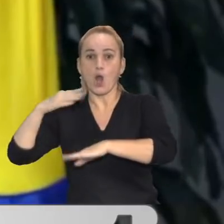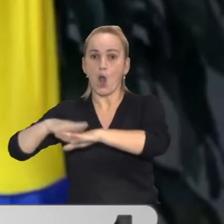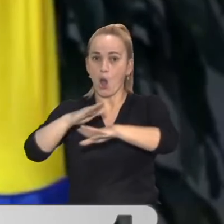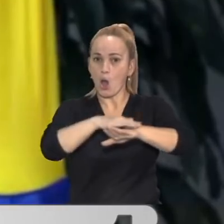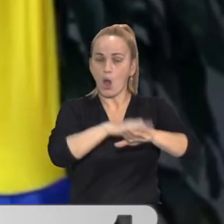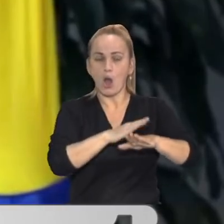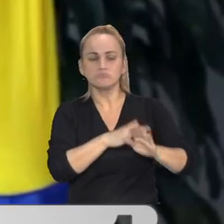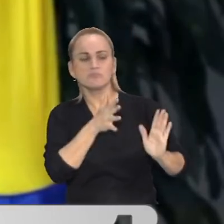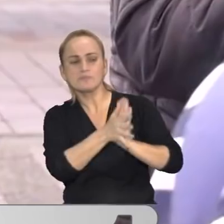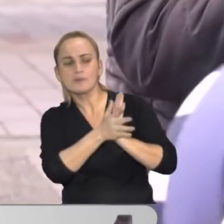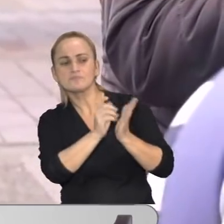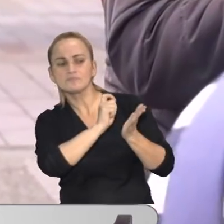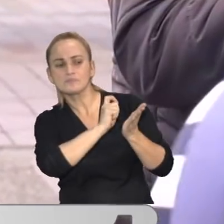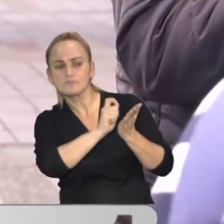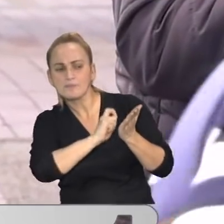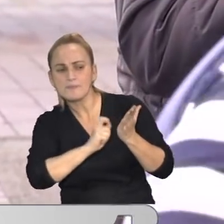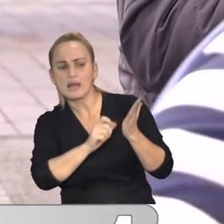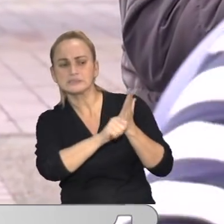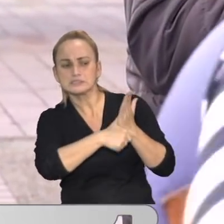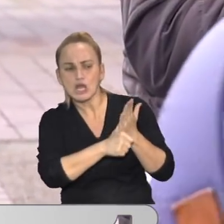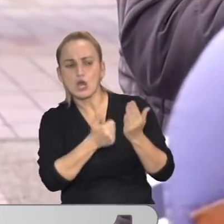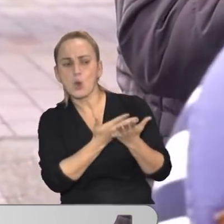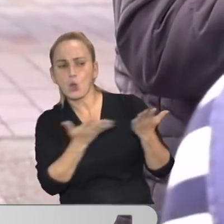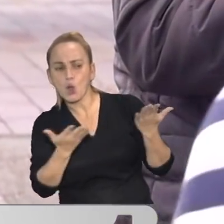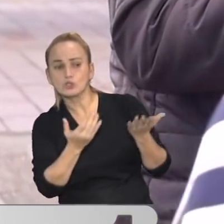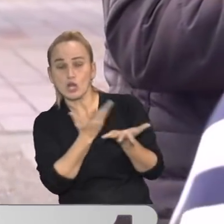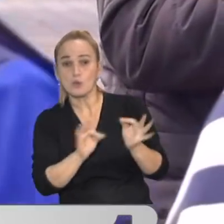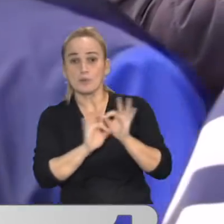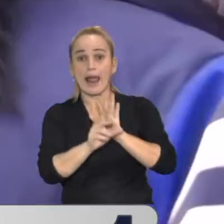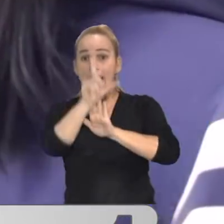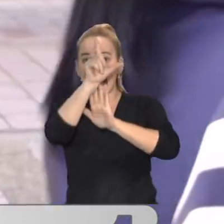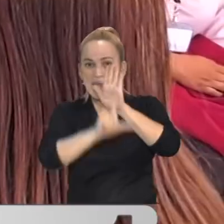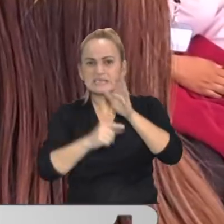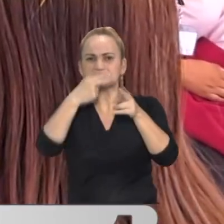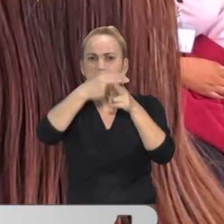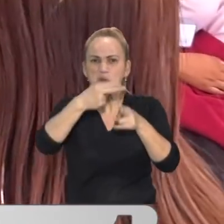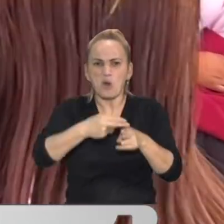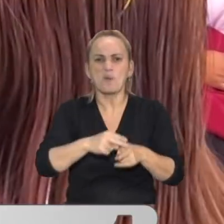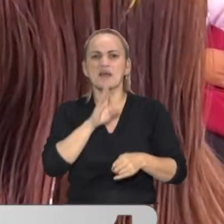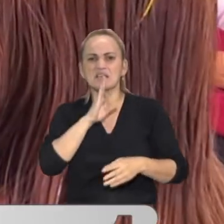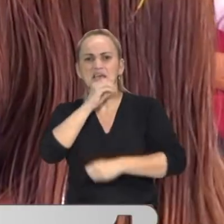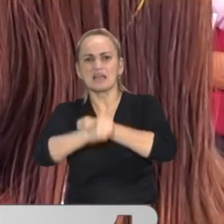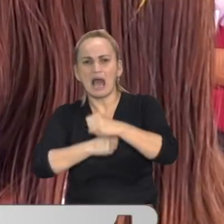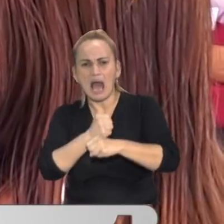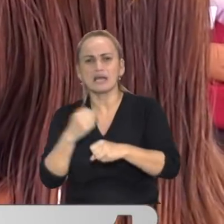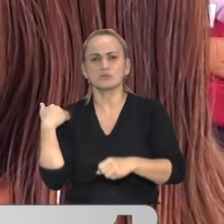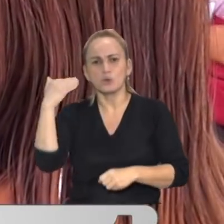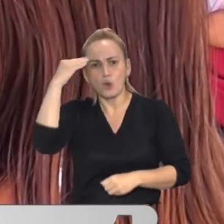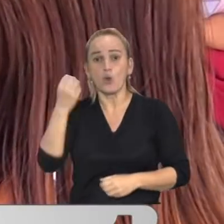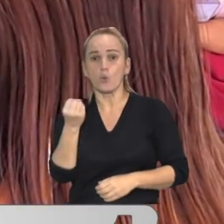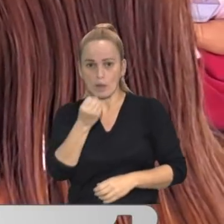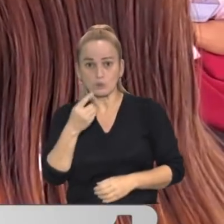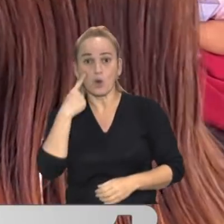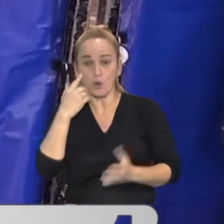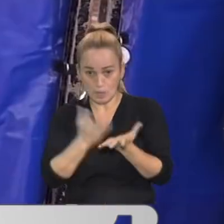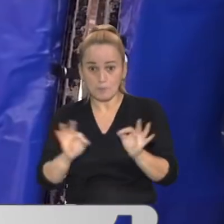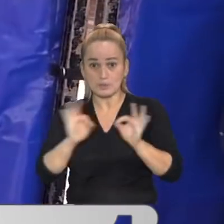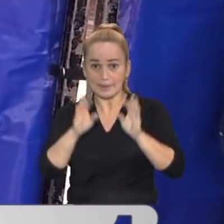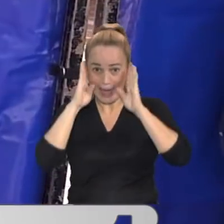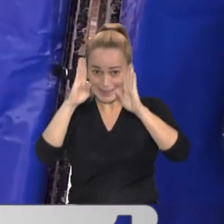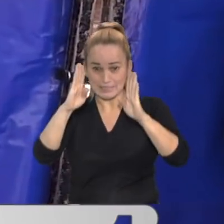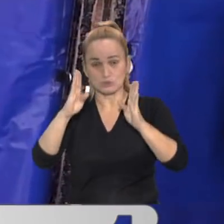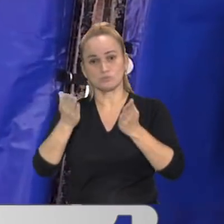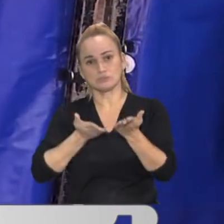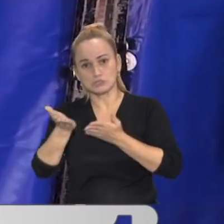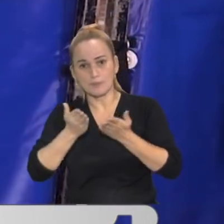datos mínimos de identificación para tener un listado de dónde están, de quiénes son, de qué edad tienen y poder además prestarle otros servicios.